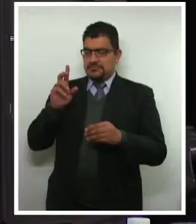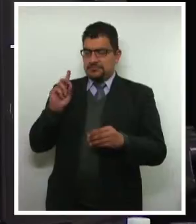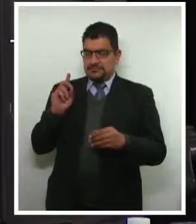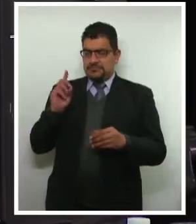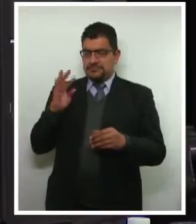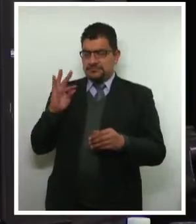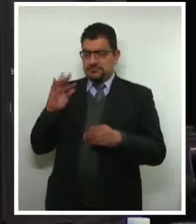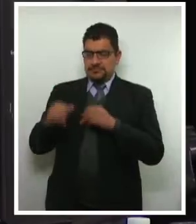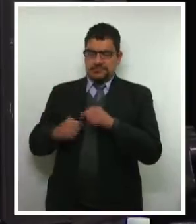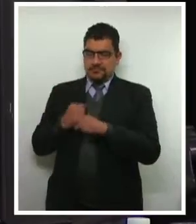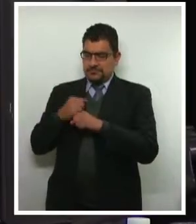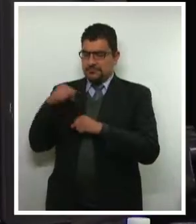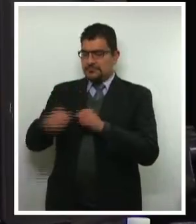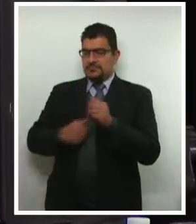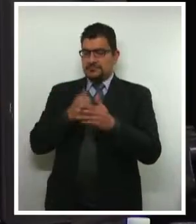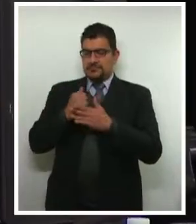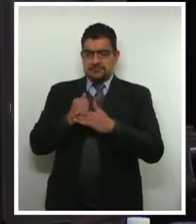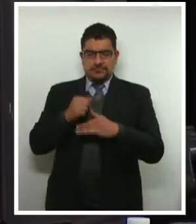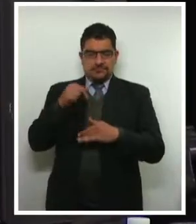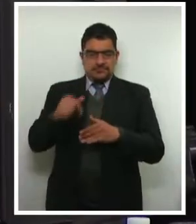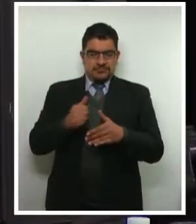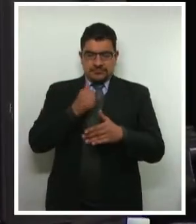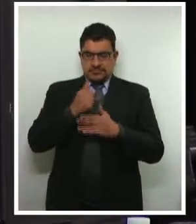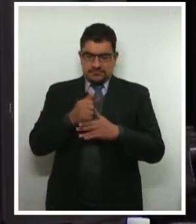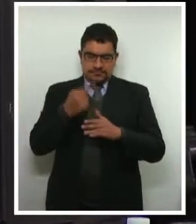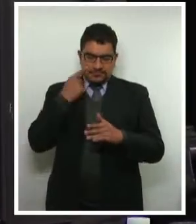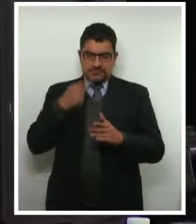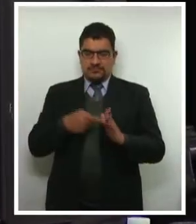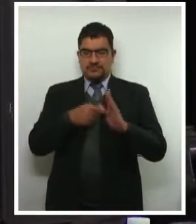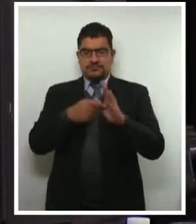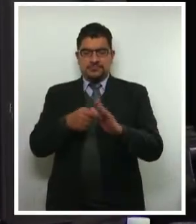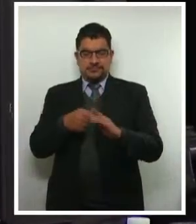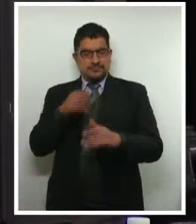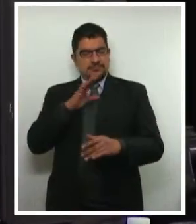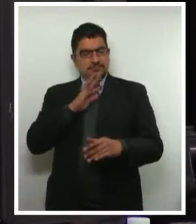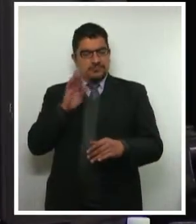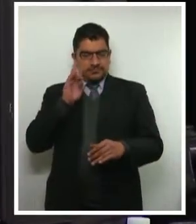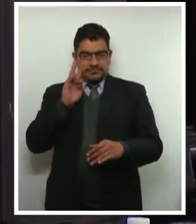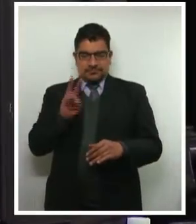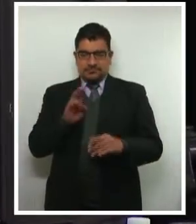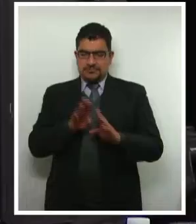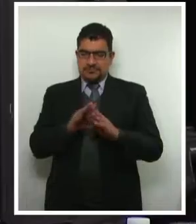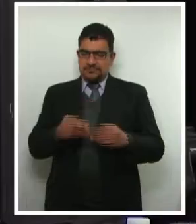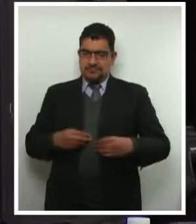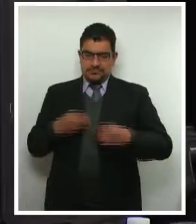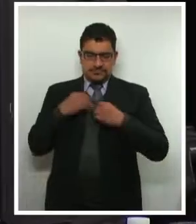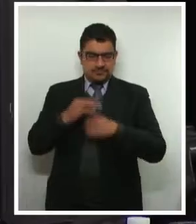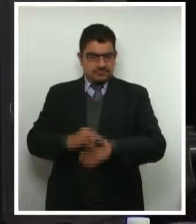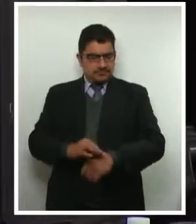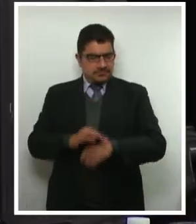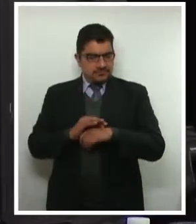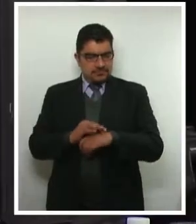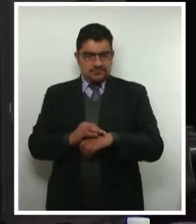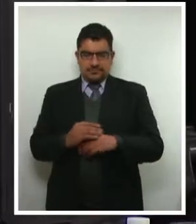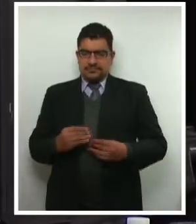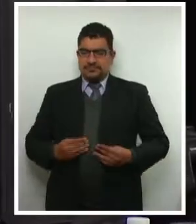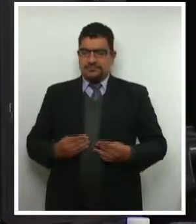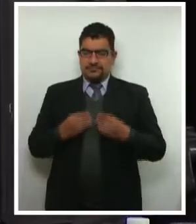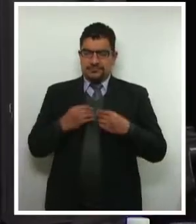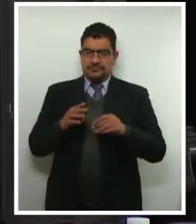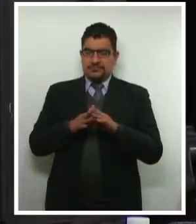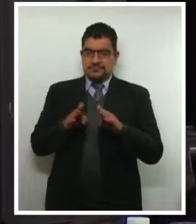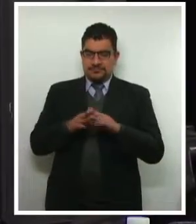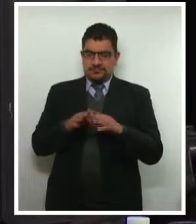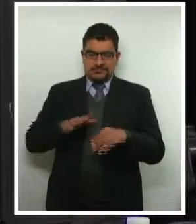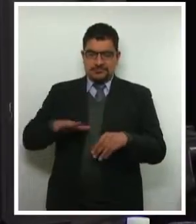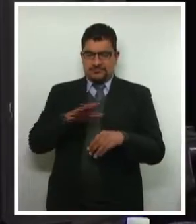de esta ciudad. Esta ciudad ha demostrado su fibra, su vocación